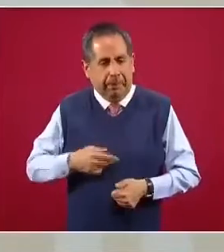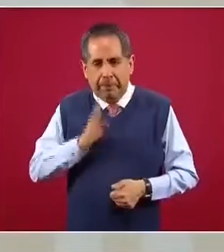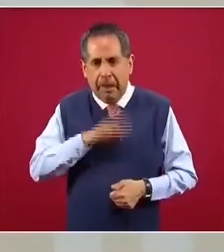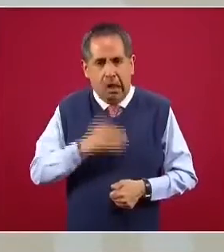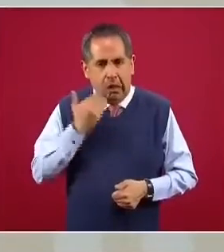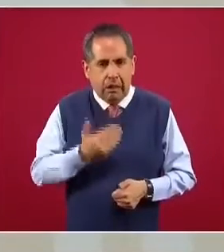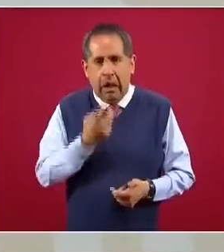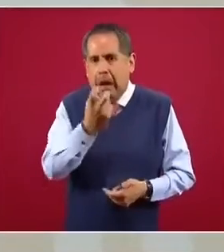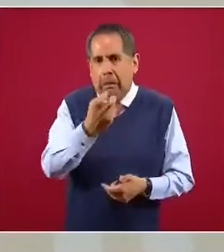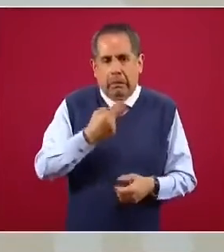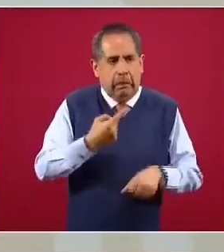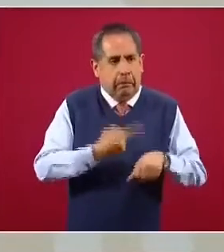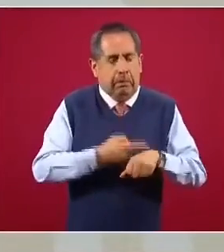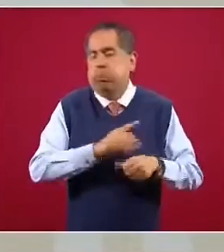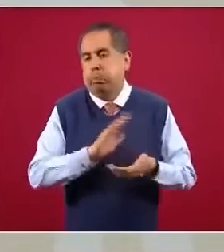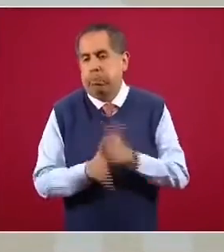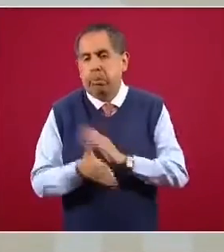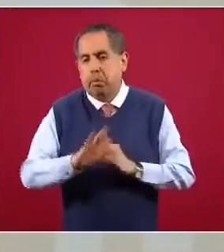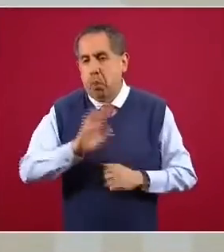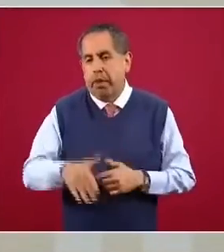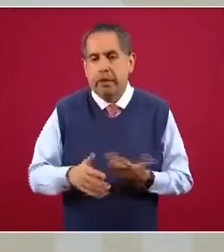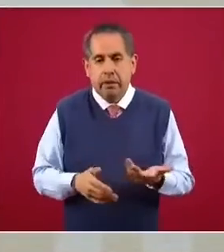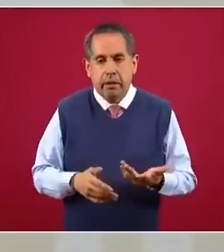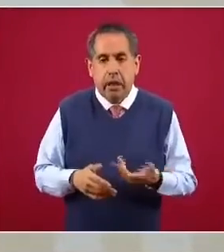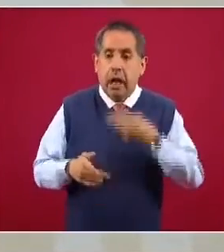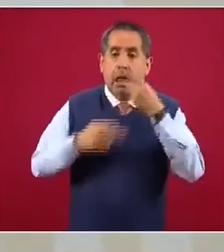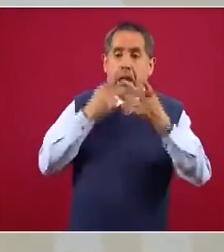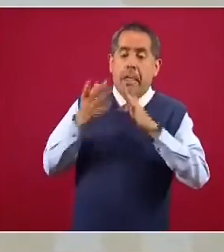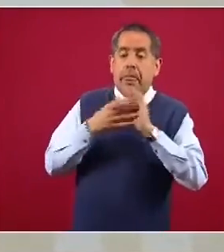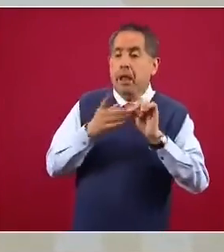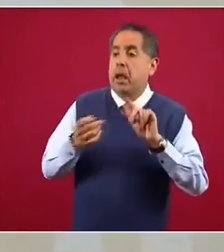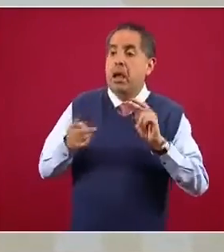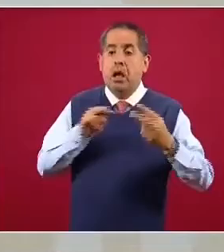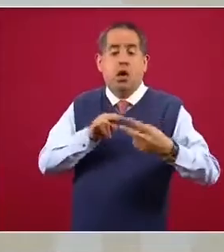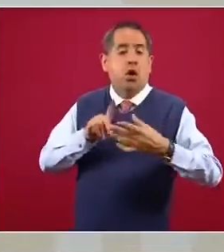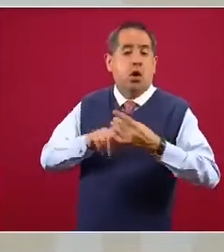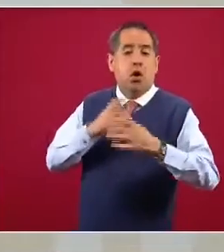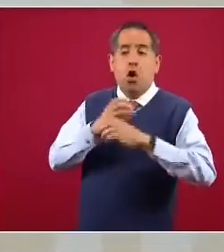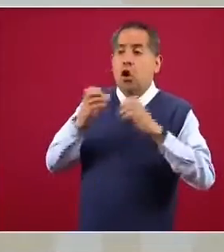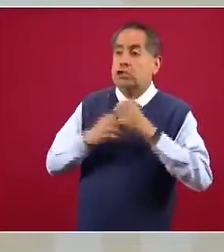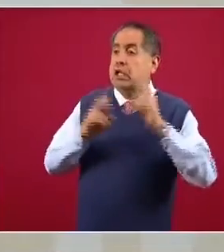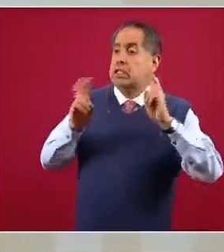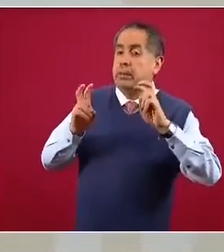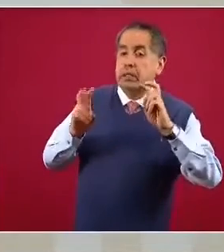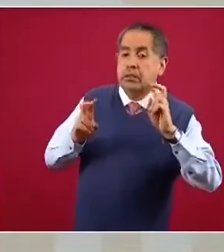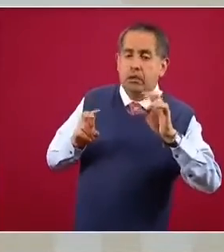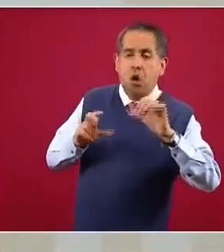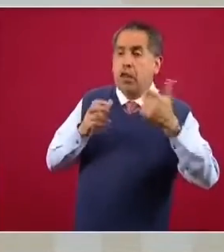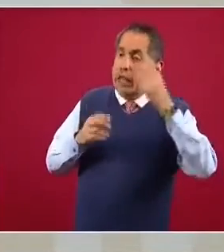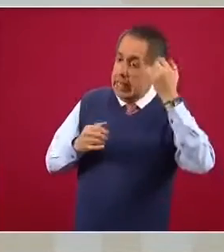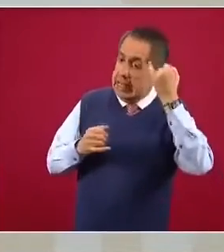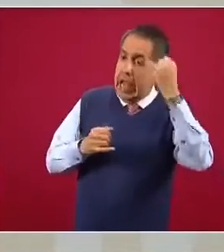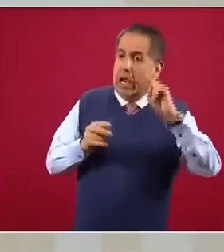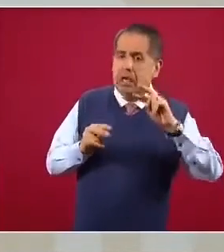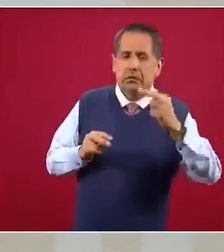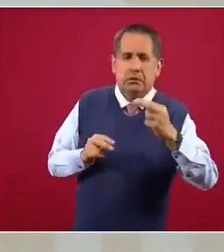las inquietudes y entonces se les da la vuelta y se empiezan a posicionar otros temas, otras